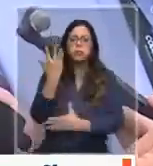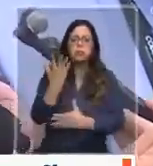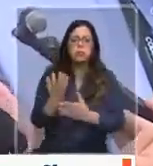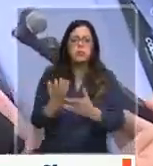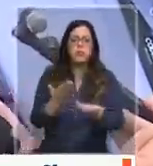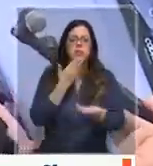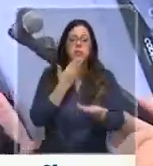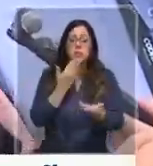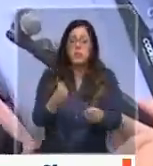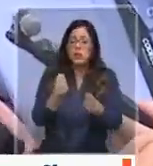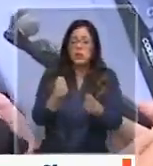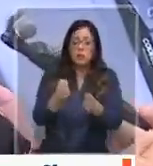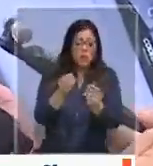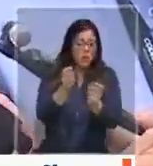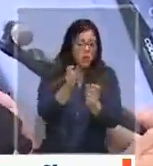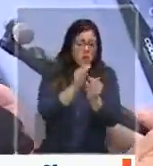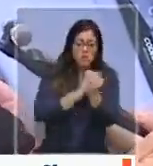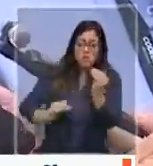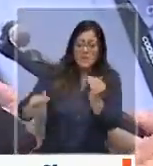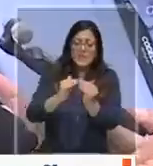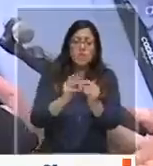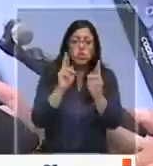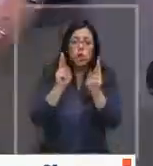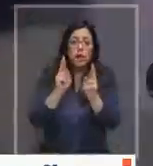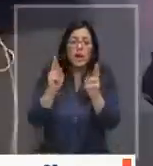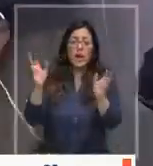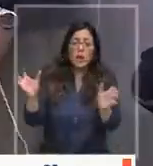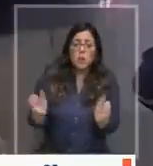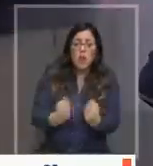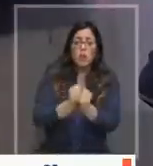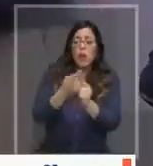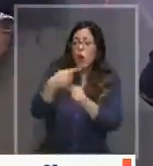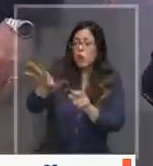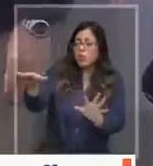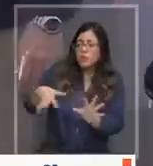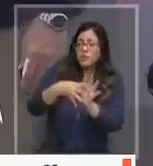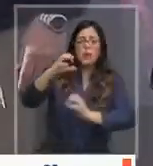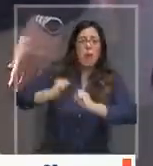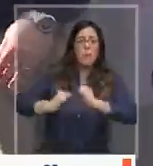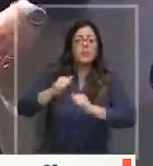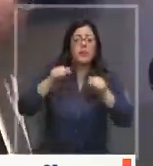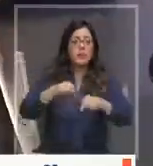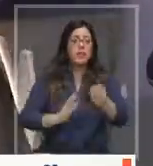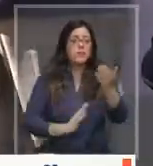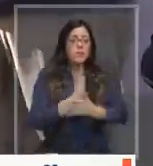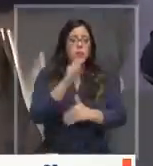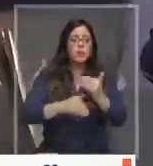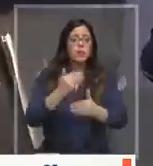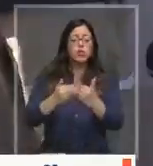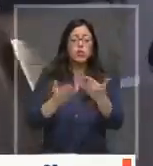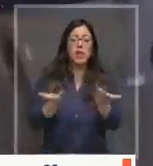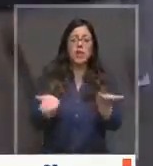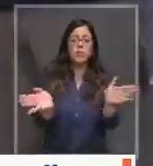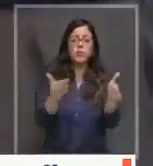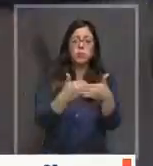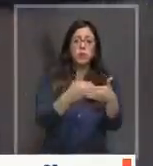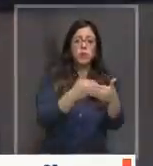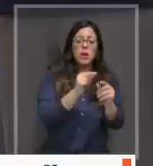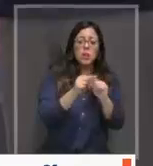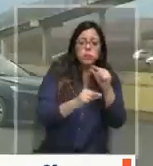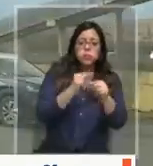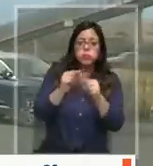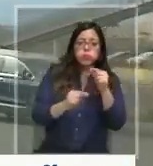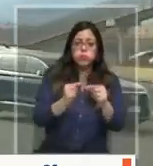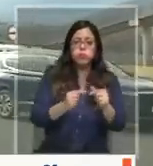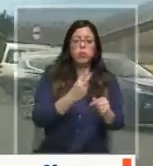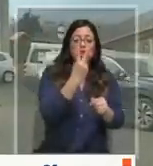buenos vecinos. Y yo espero que nos acompañen las otras empresas en eso. Este es solo el puntapié inicial de un proceso de cierre gradual de 2 años y prorrogable a